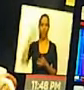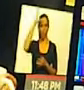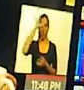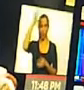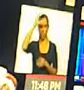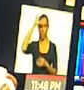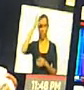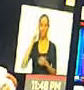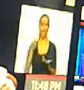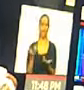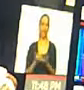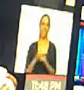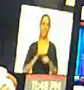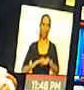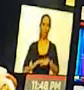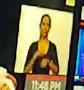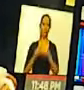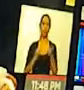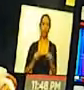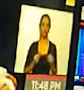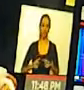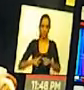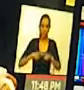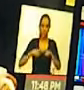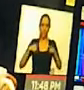época se generaron esos efectos